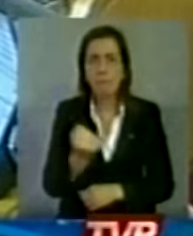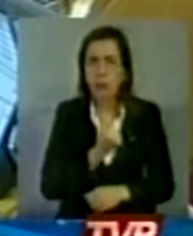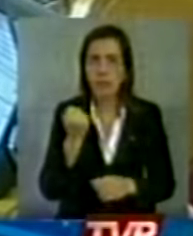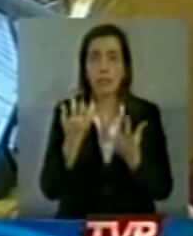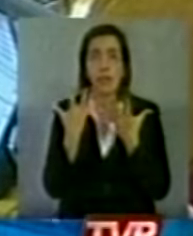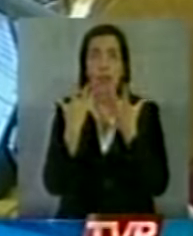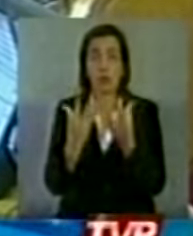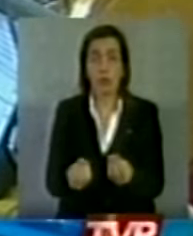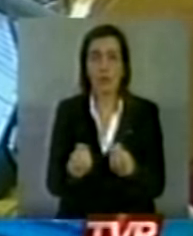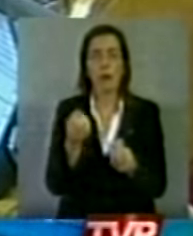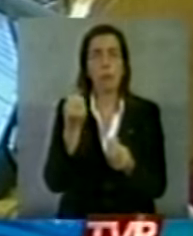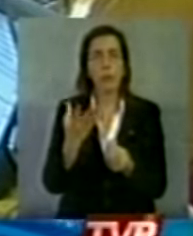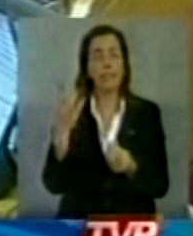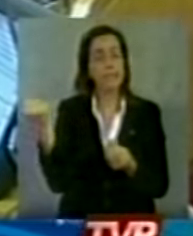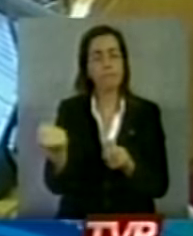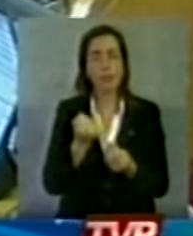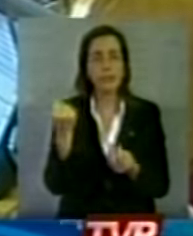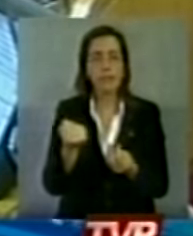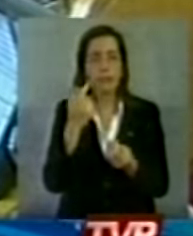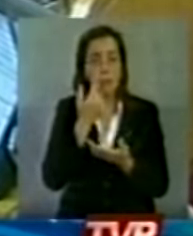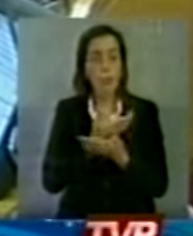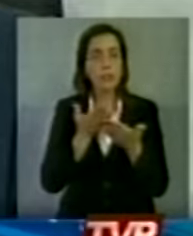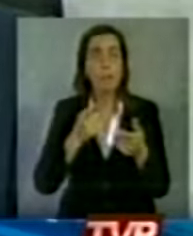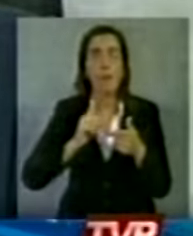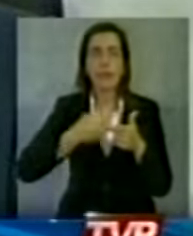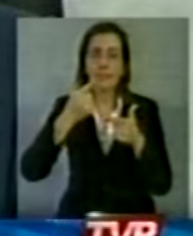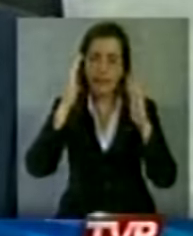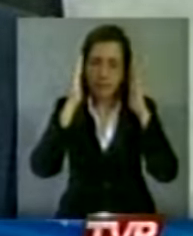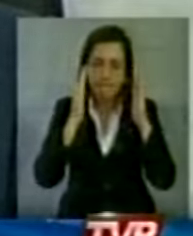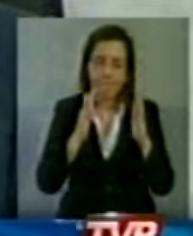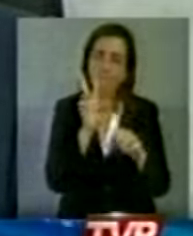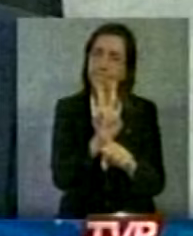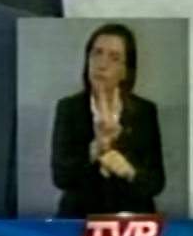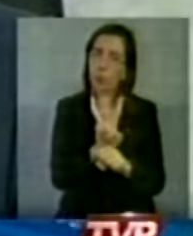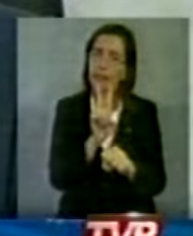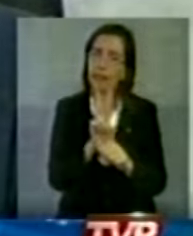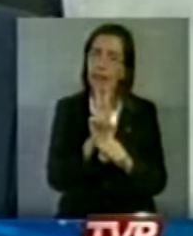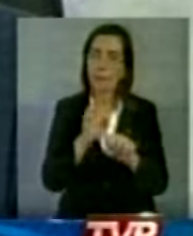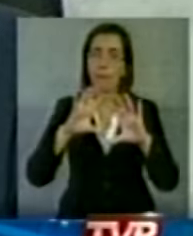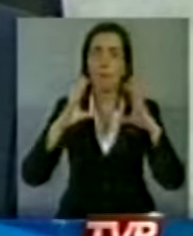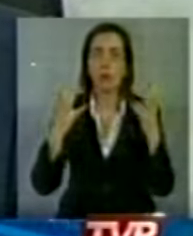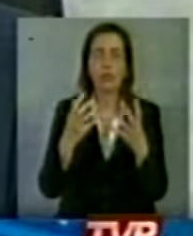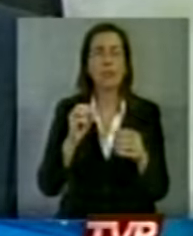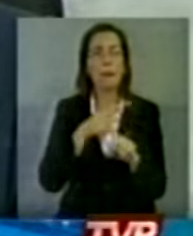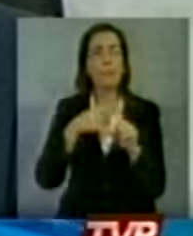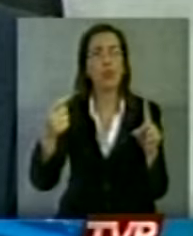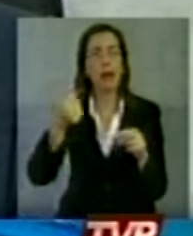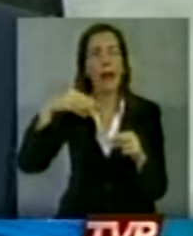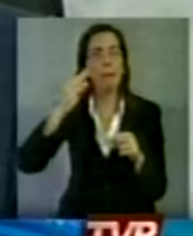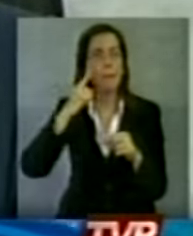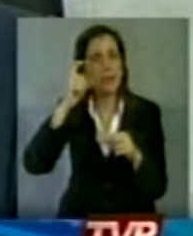común como valor fundante de la política, el cuidado del medio ambiente es hoy y de